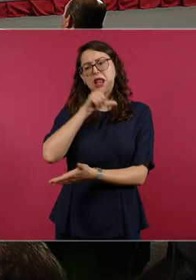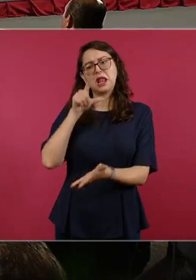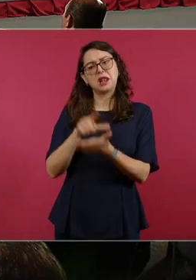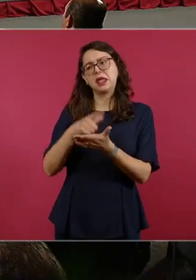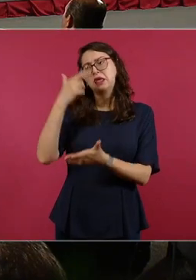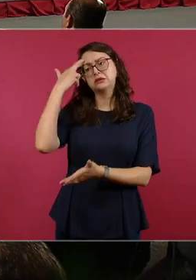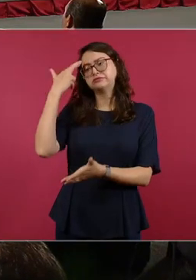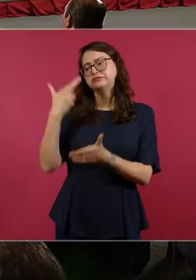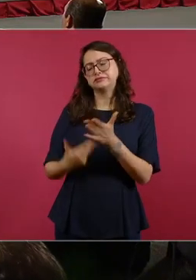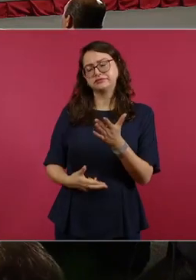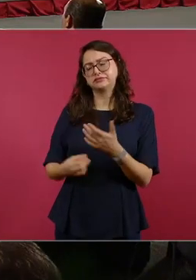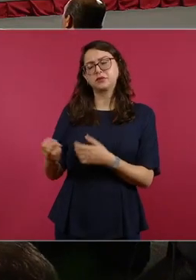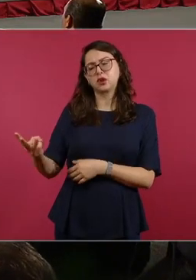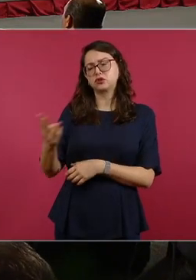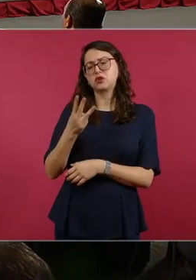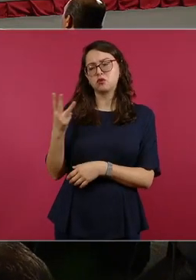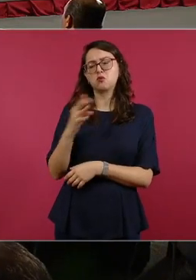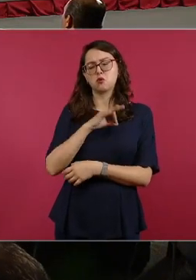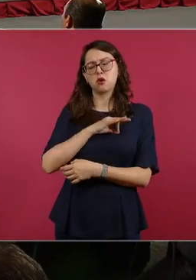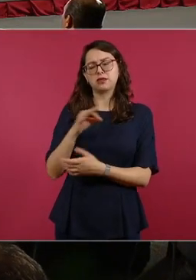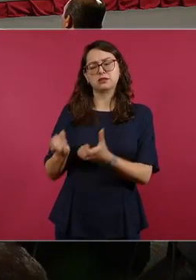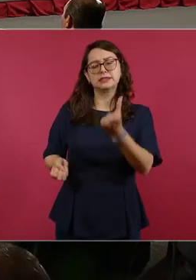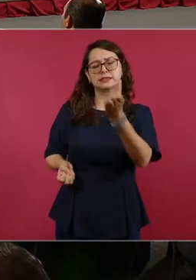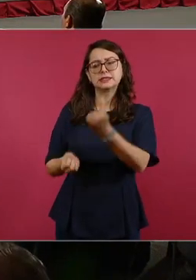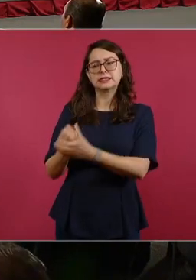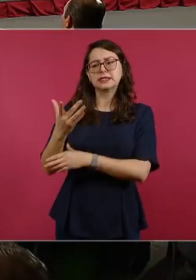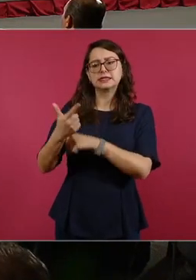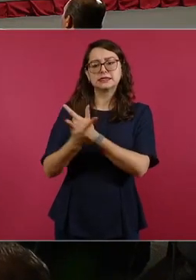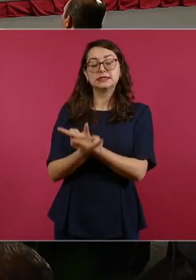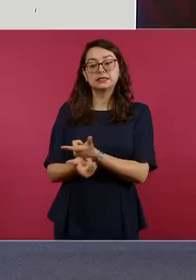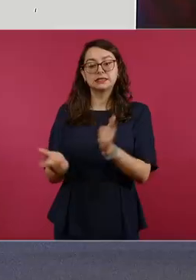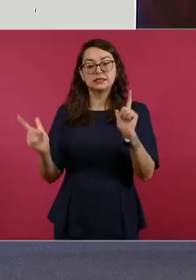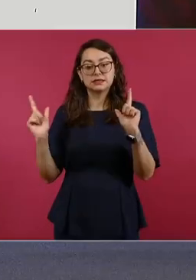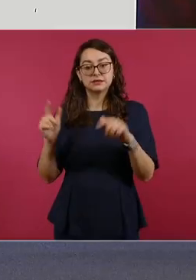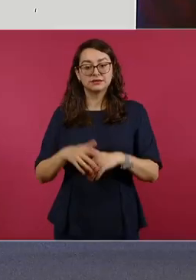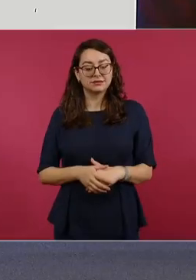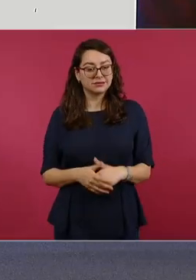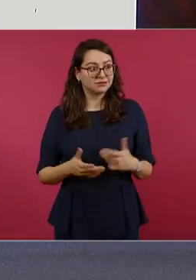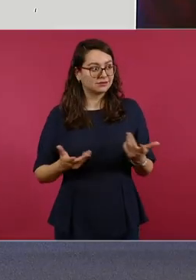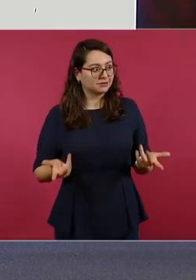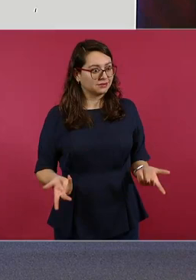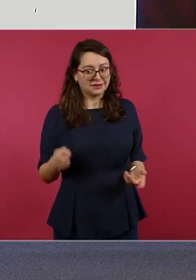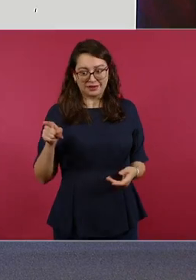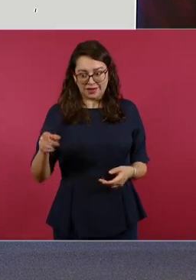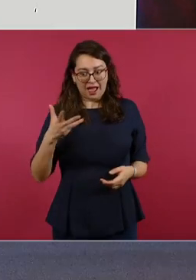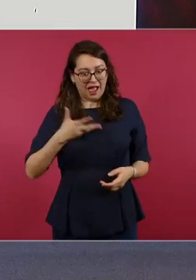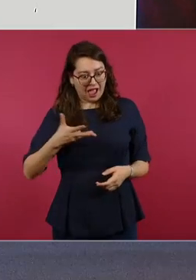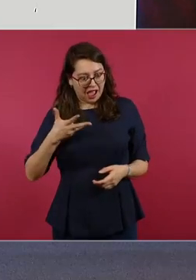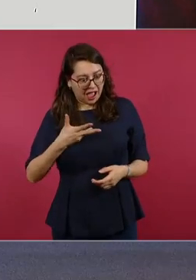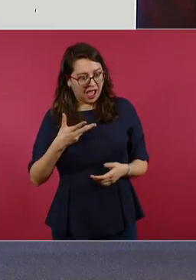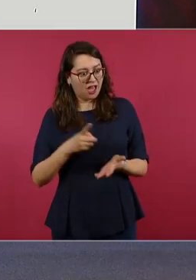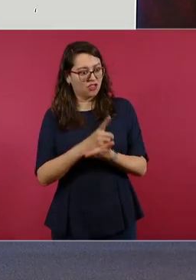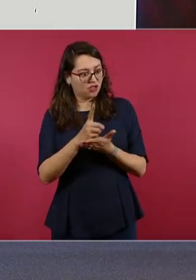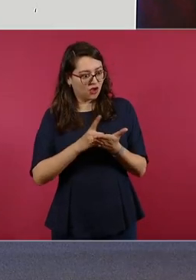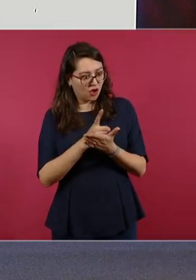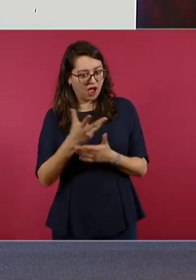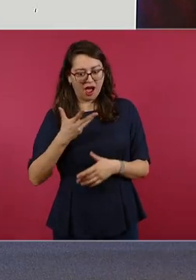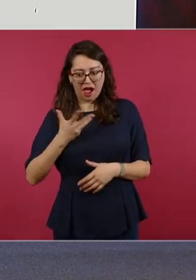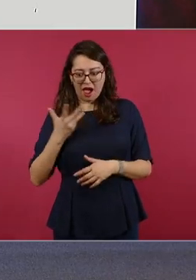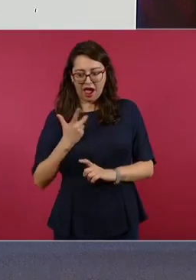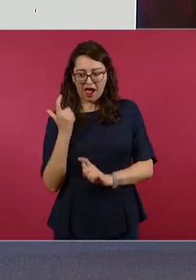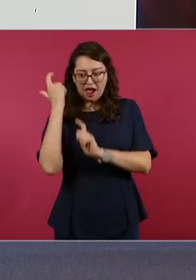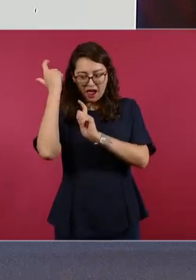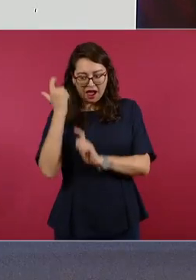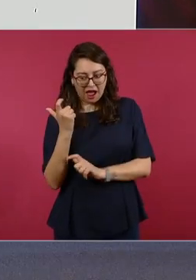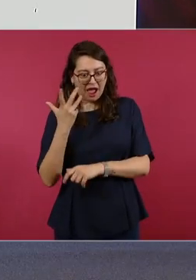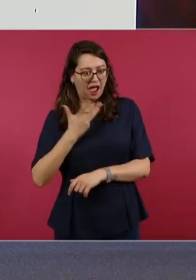libertad. Ellos habían sido detenidos en un cateo, en posición de drogas, cartuchos y